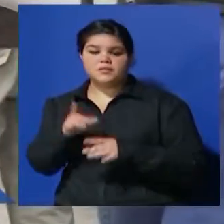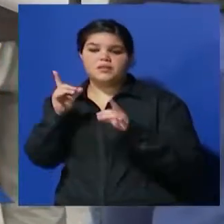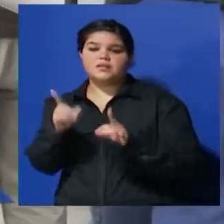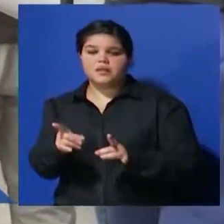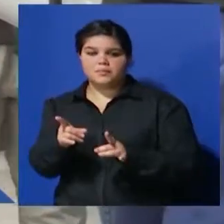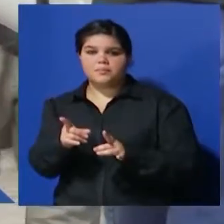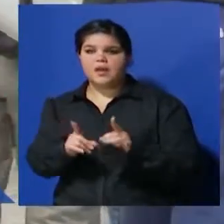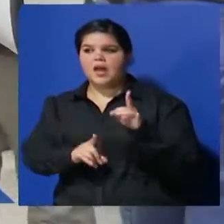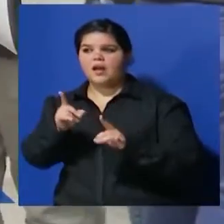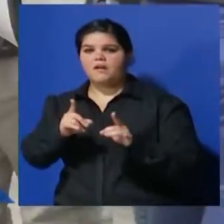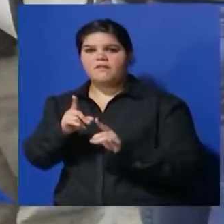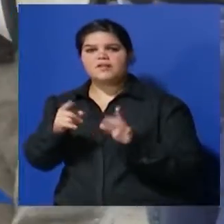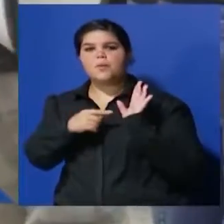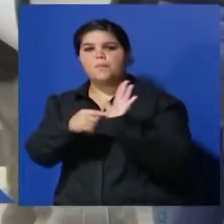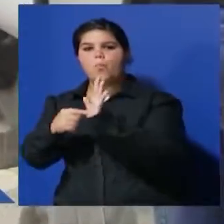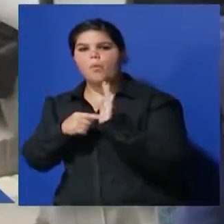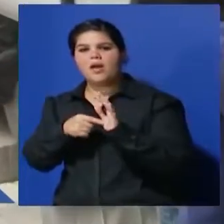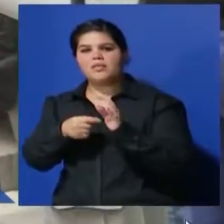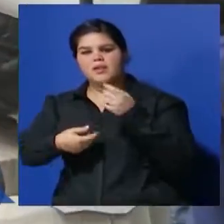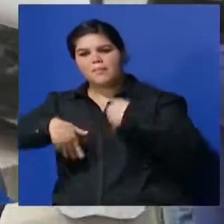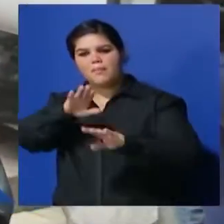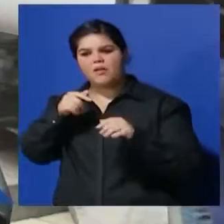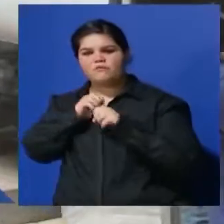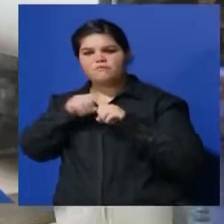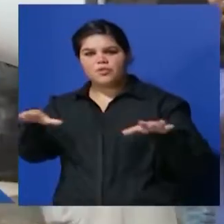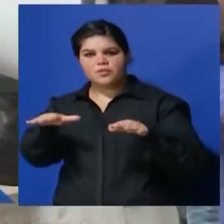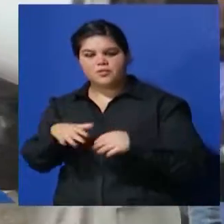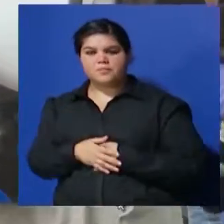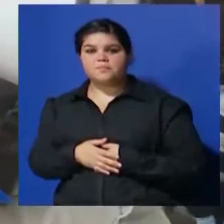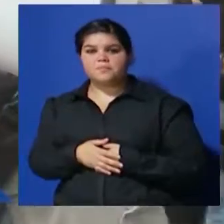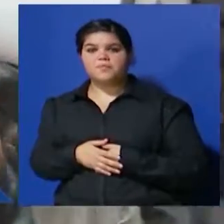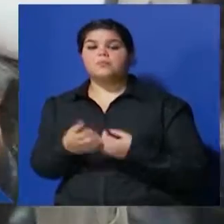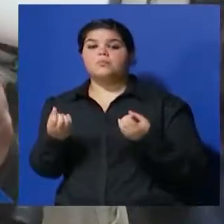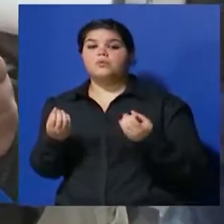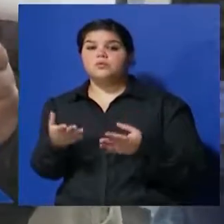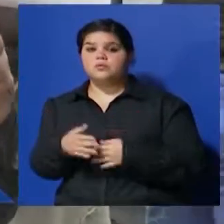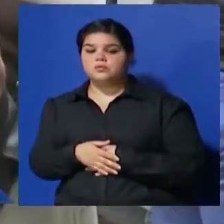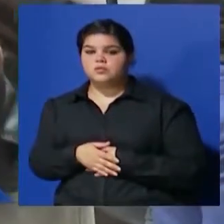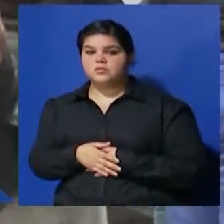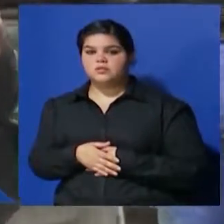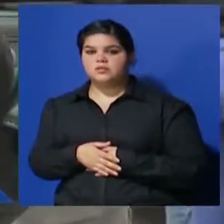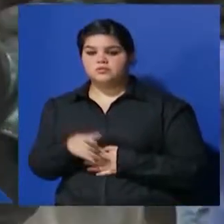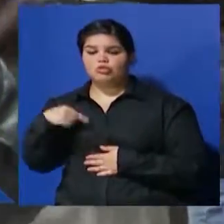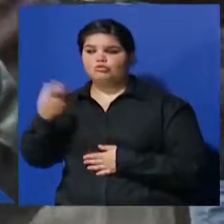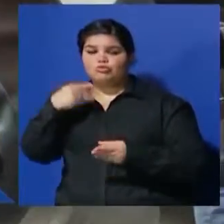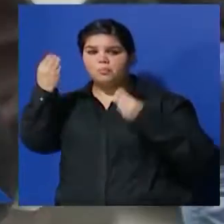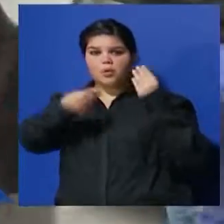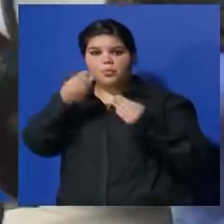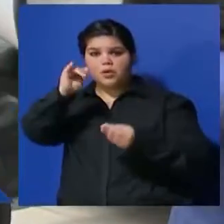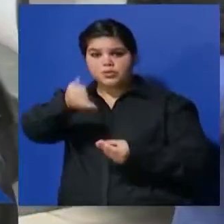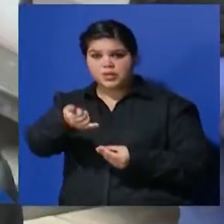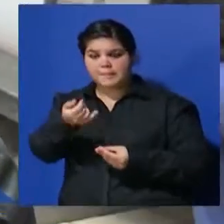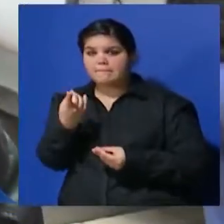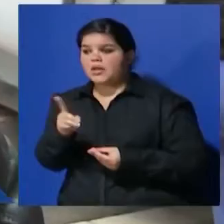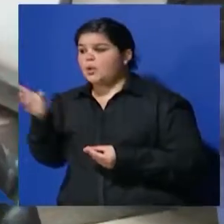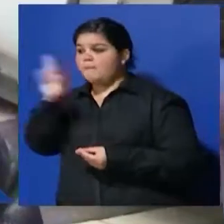está mediatizando más y bueno, estamos ante una situación que nos preocupa, pero que las mujeres feministas